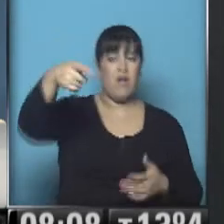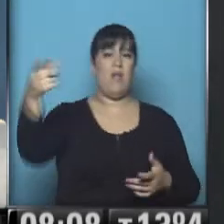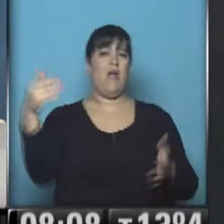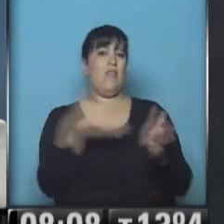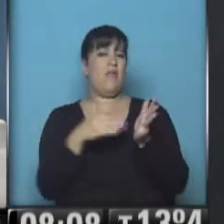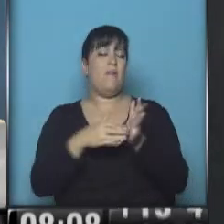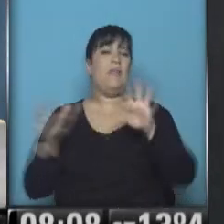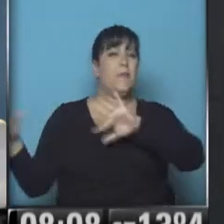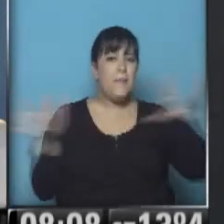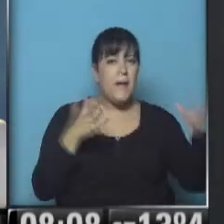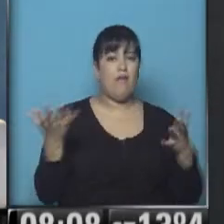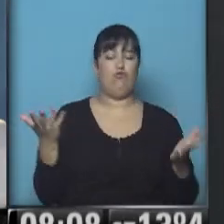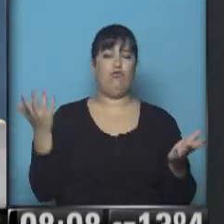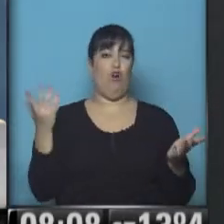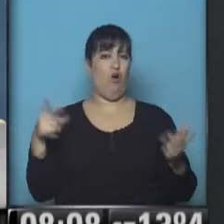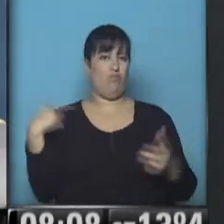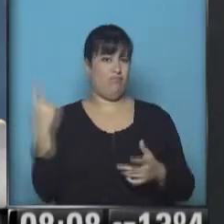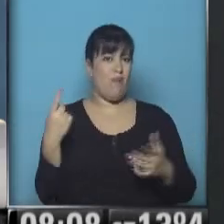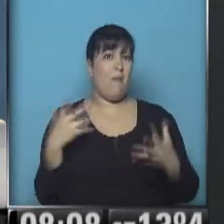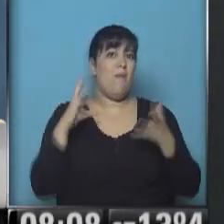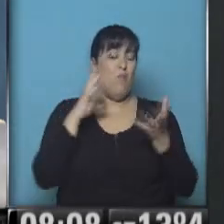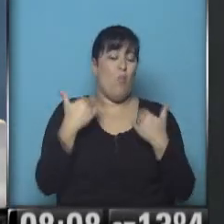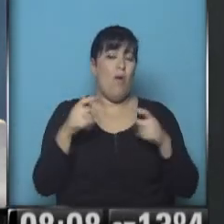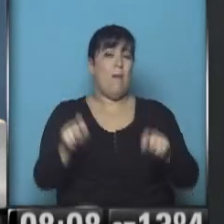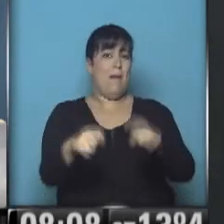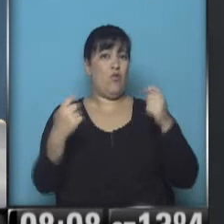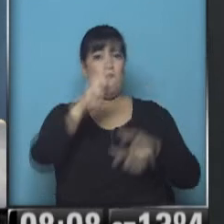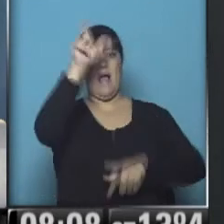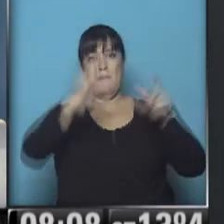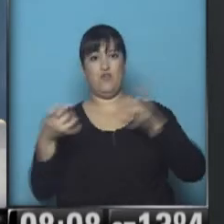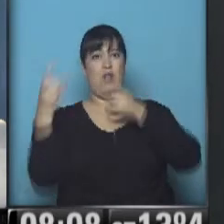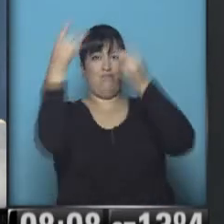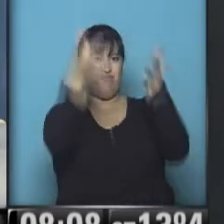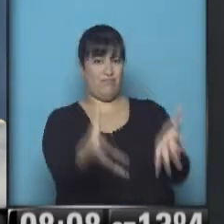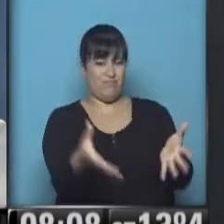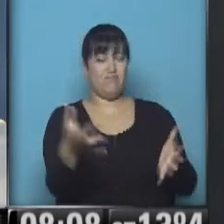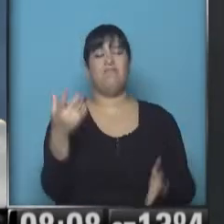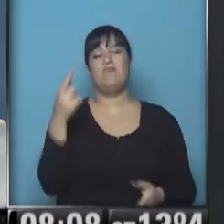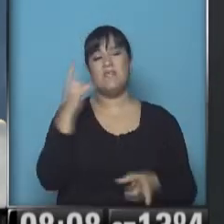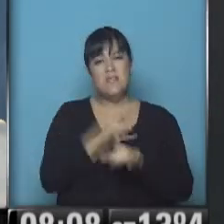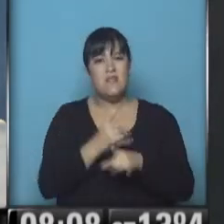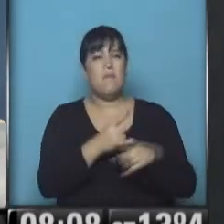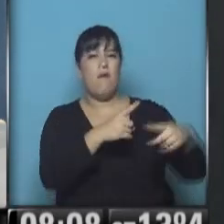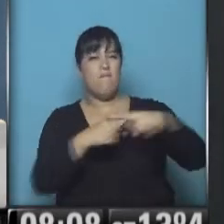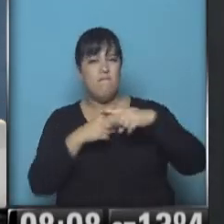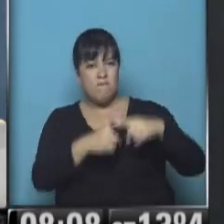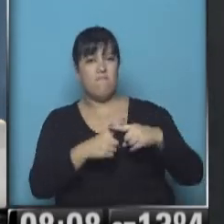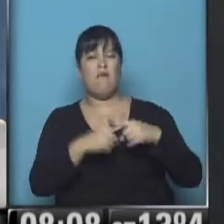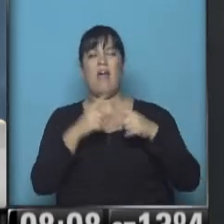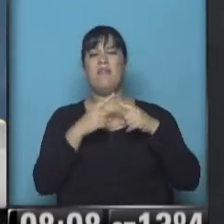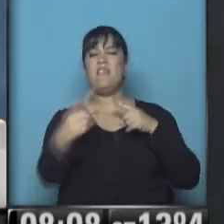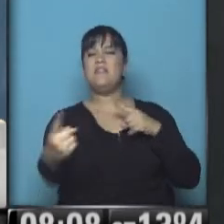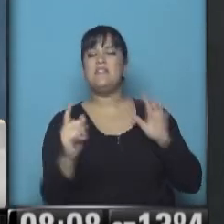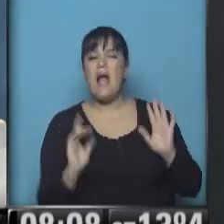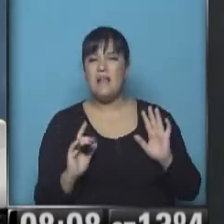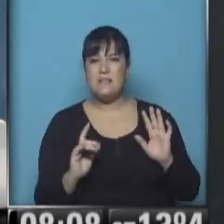viento y el impacto que eso pueda tener. Por lo tanto, siempre se discute respecto a cuál es la distancia mínima a partir del